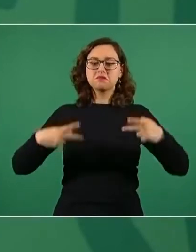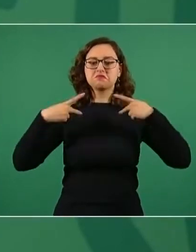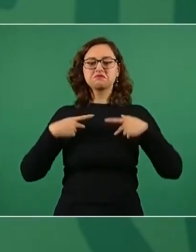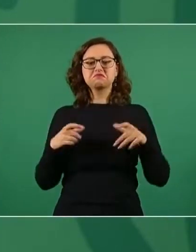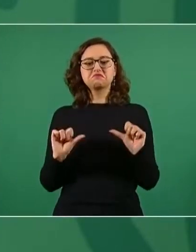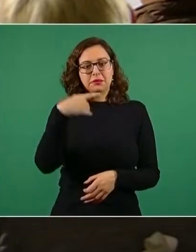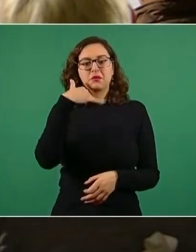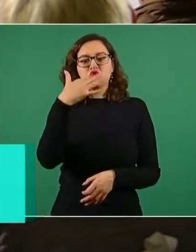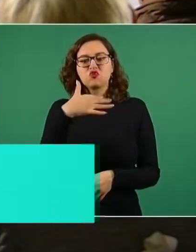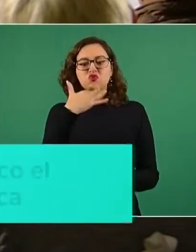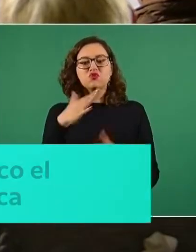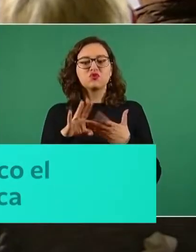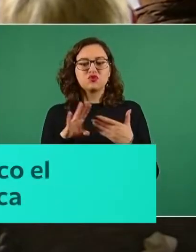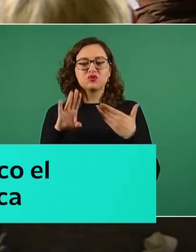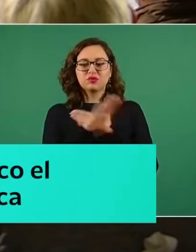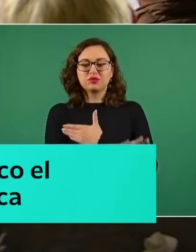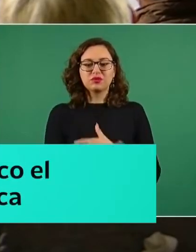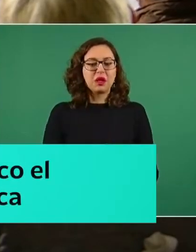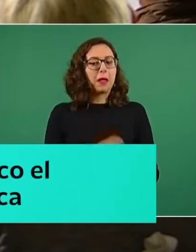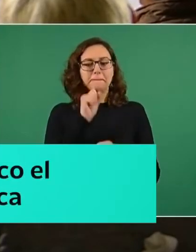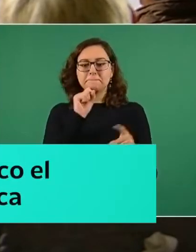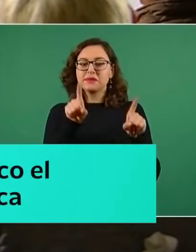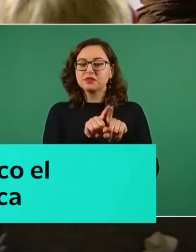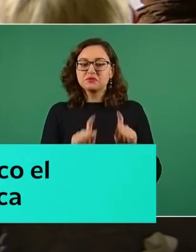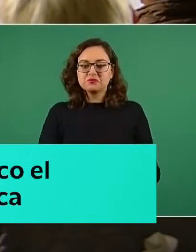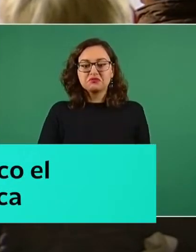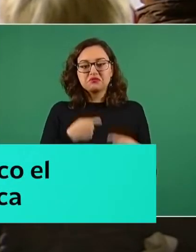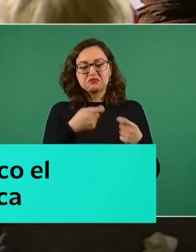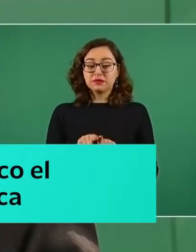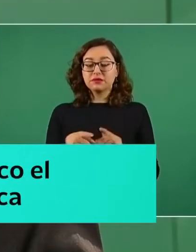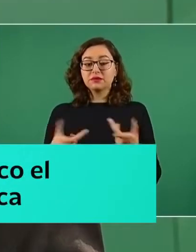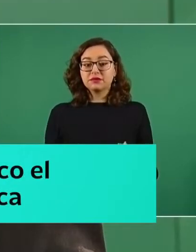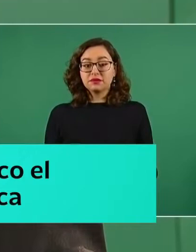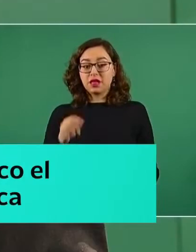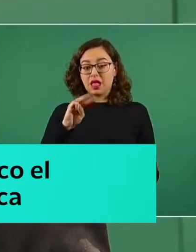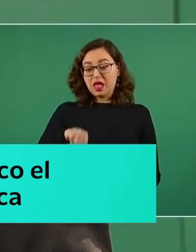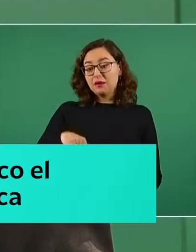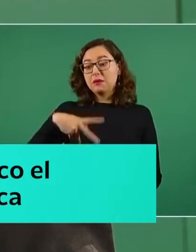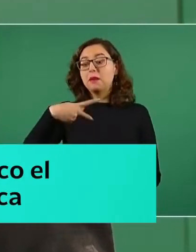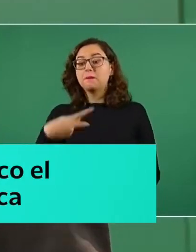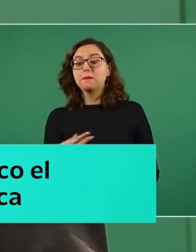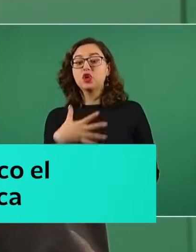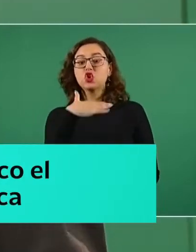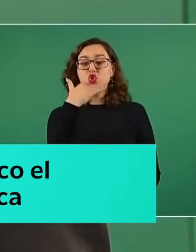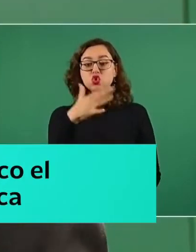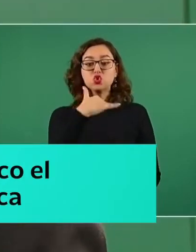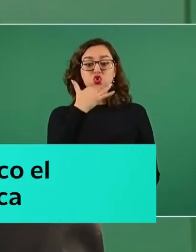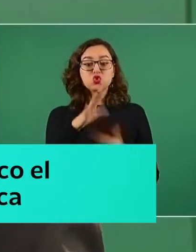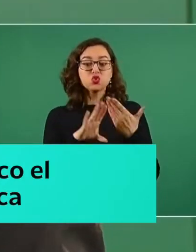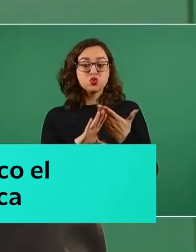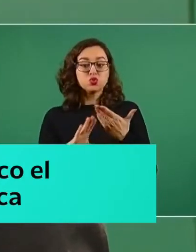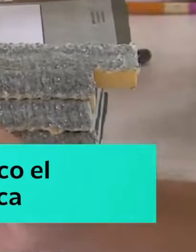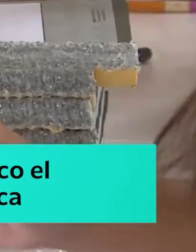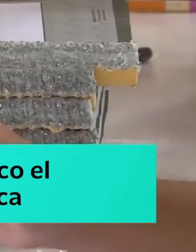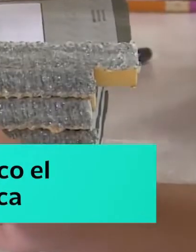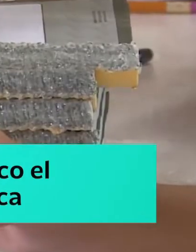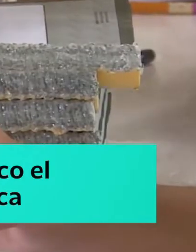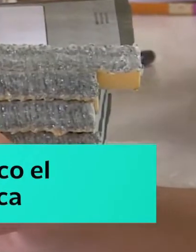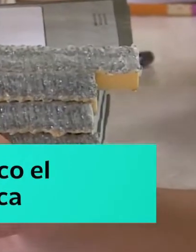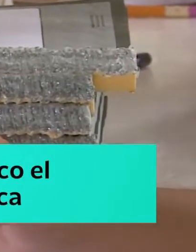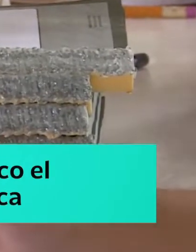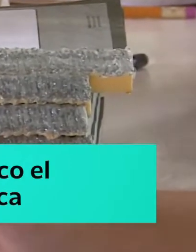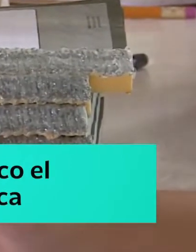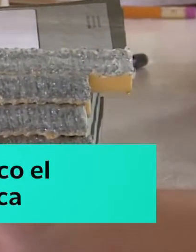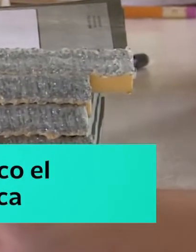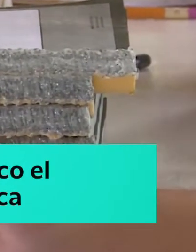honradez, destacó en la conferencia de prensa matutina que se siente orgulloso que en Tabasco el conservadurismo no tiene fuerza